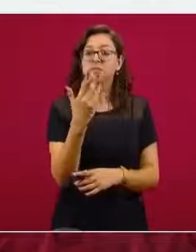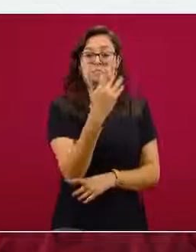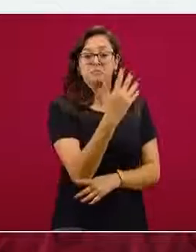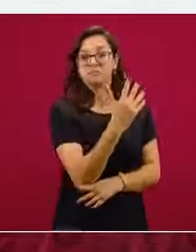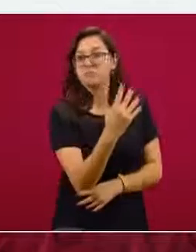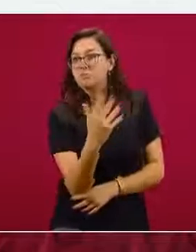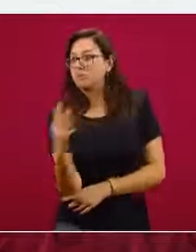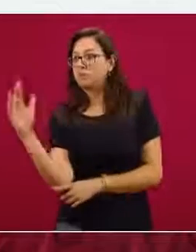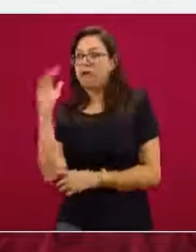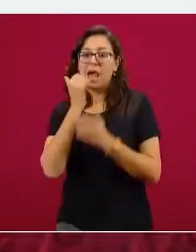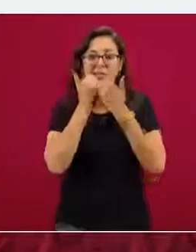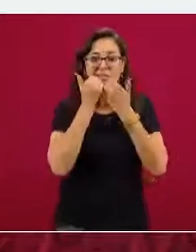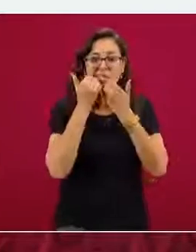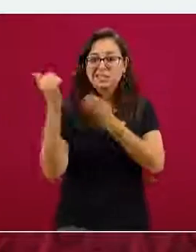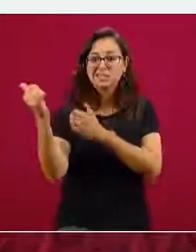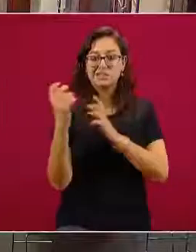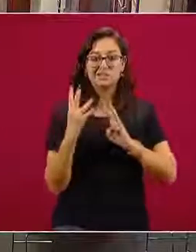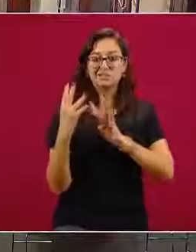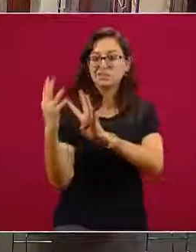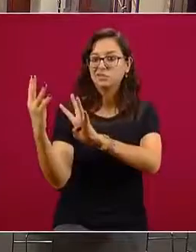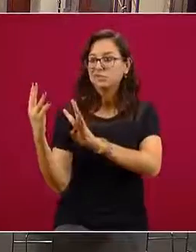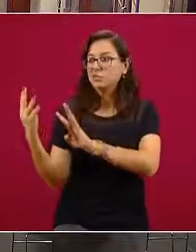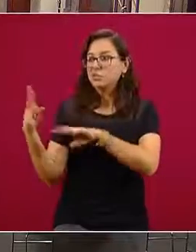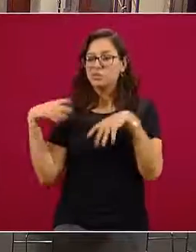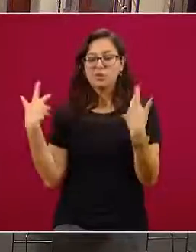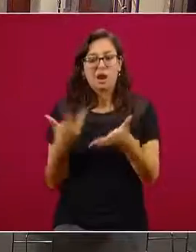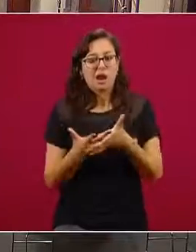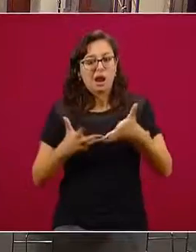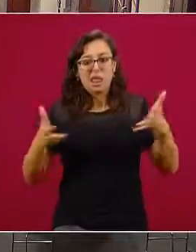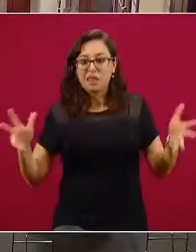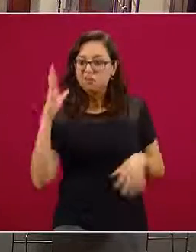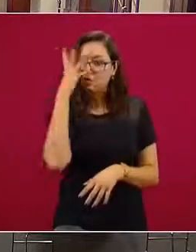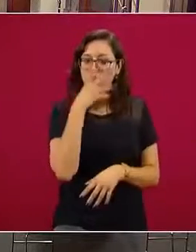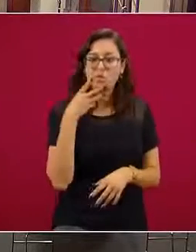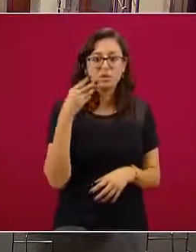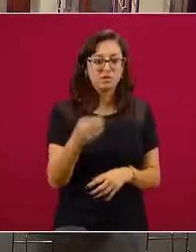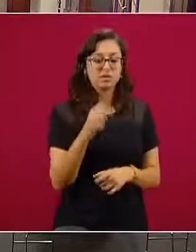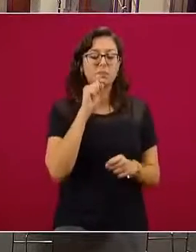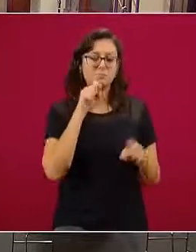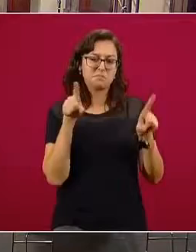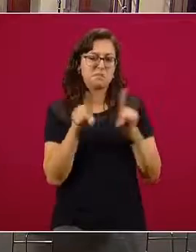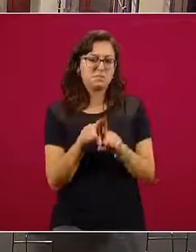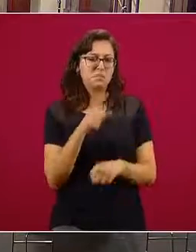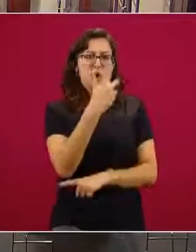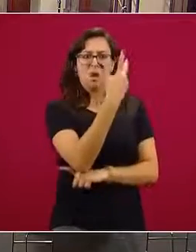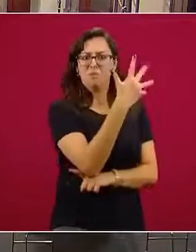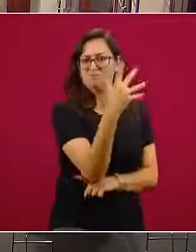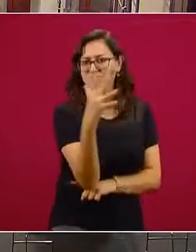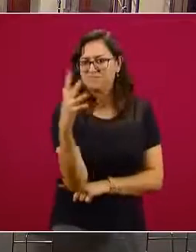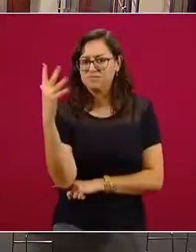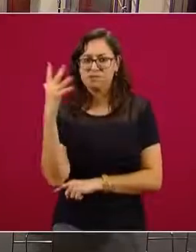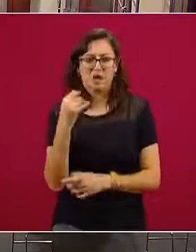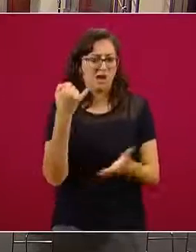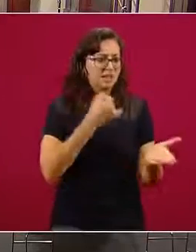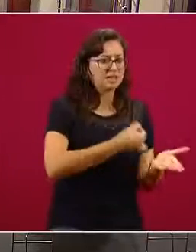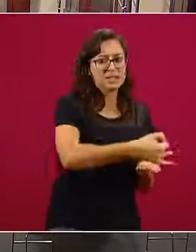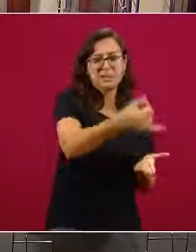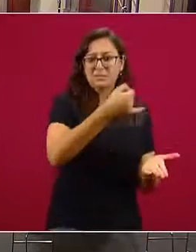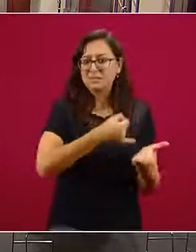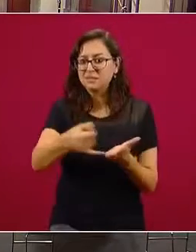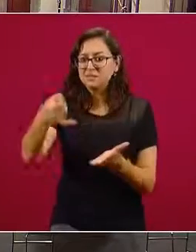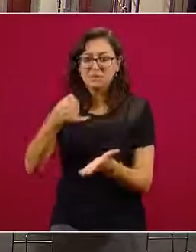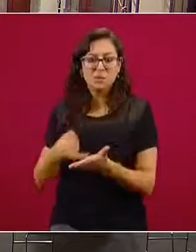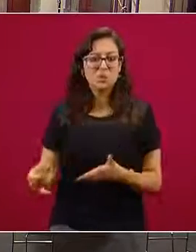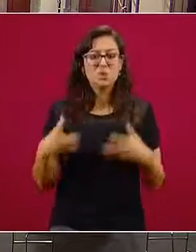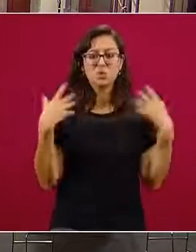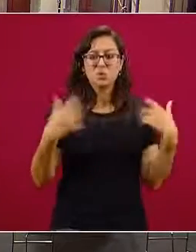bonita, si tienen la oportunidad vayan. Y alrededor hay zonas boscosas y zonas productivas de muy alto valor, que de hecho